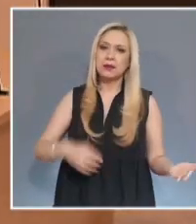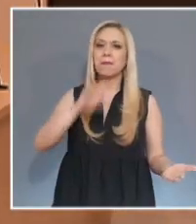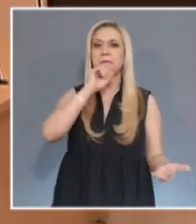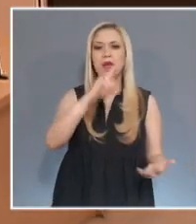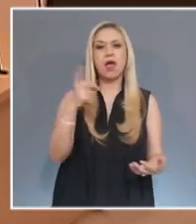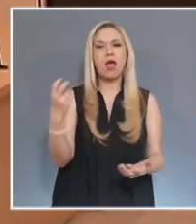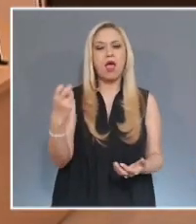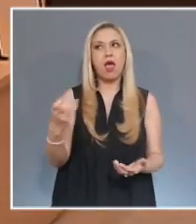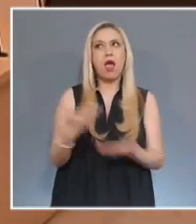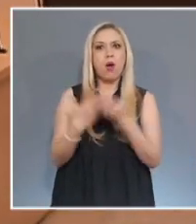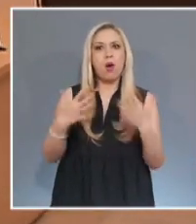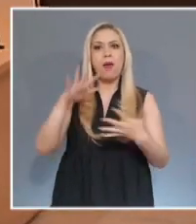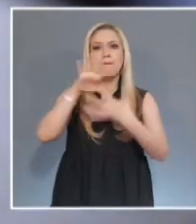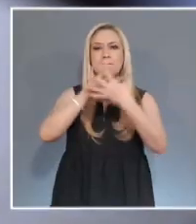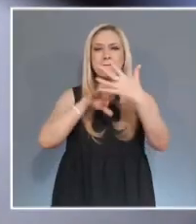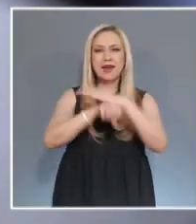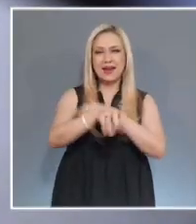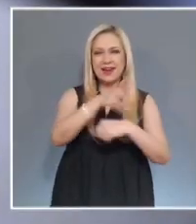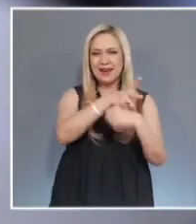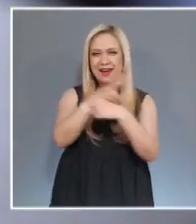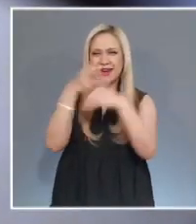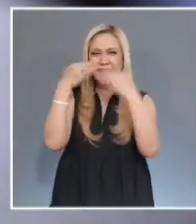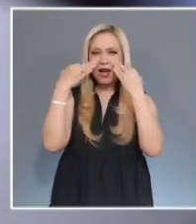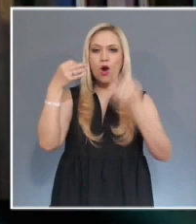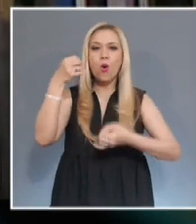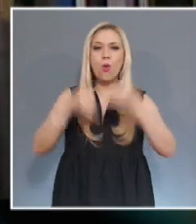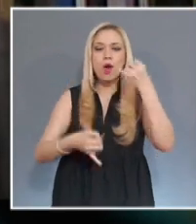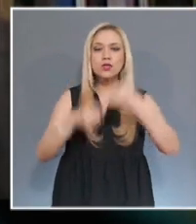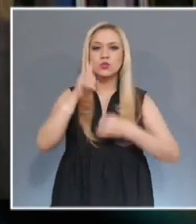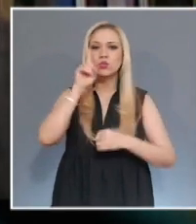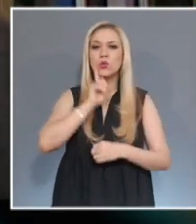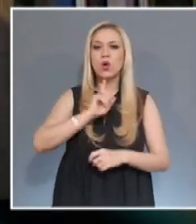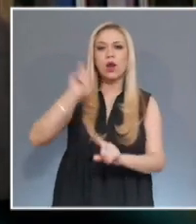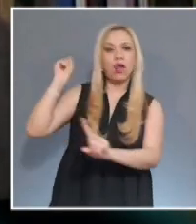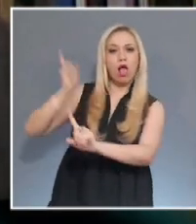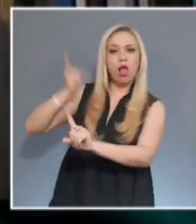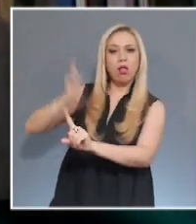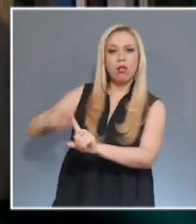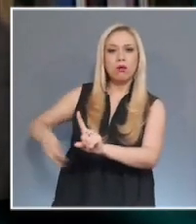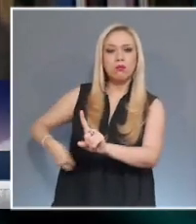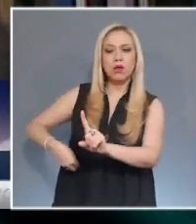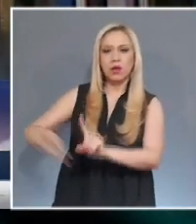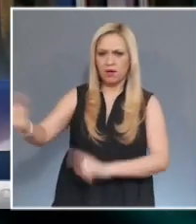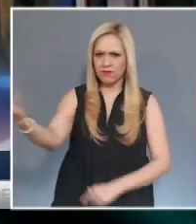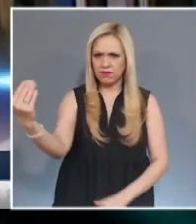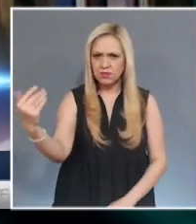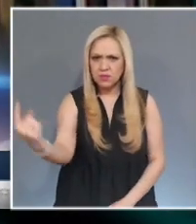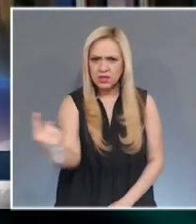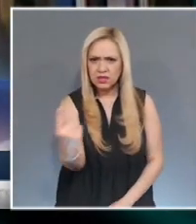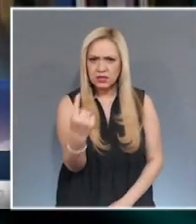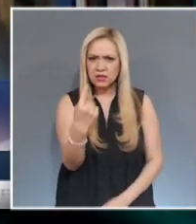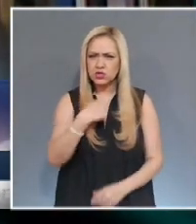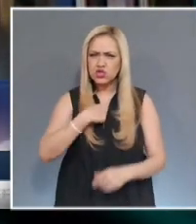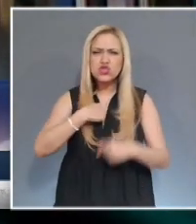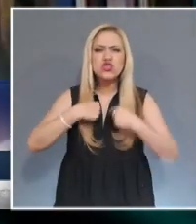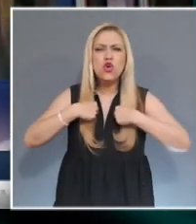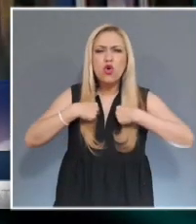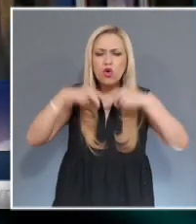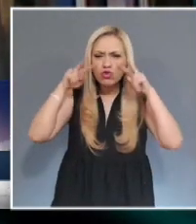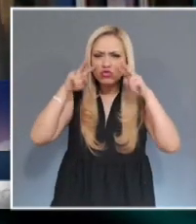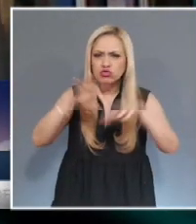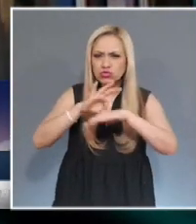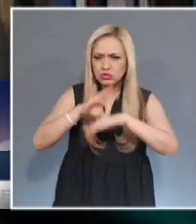penal acusatorio entre el juez y la acusada. Cuando yo advierto que una persona ha sufrido